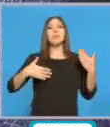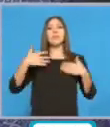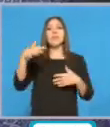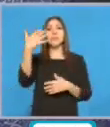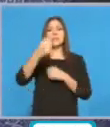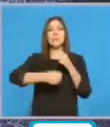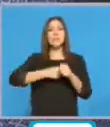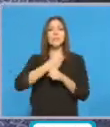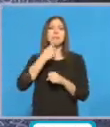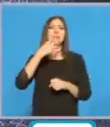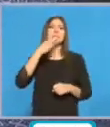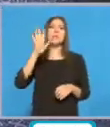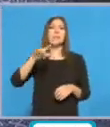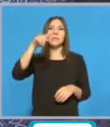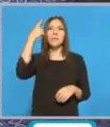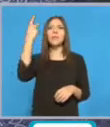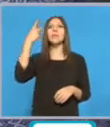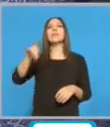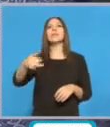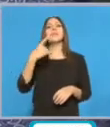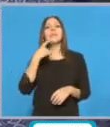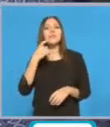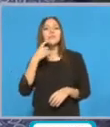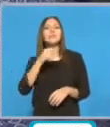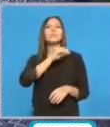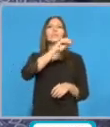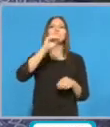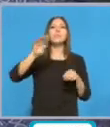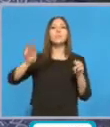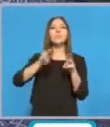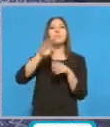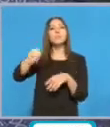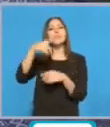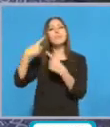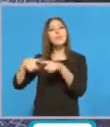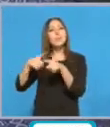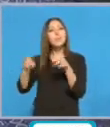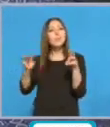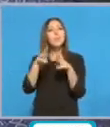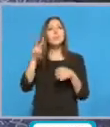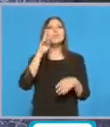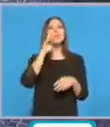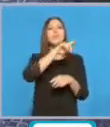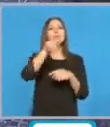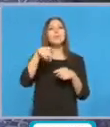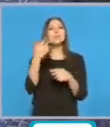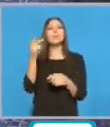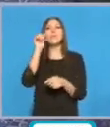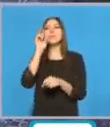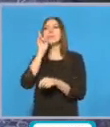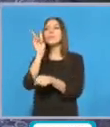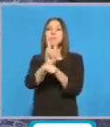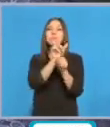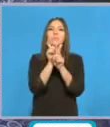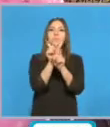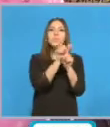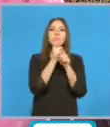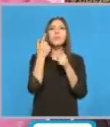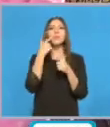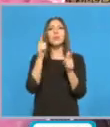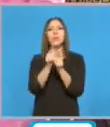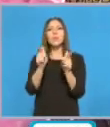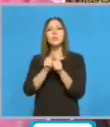ha sido pues esfuerzo, estar buscando excelentes temas, estar al pendiente de la banda y estar pues trabajando de arriba para